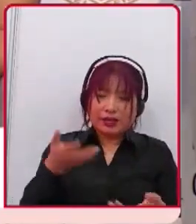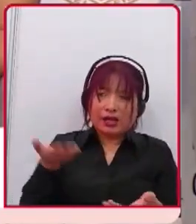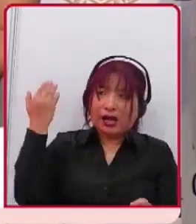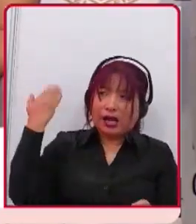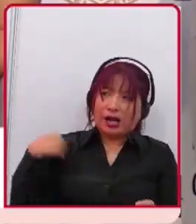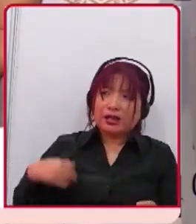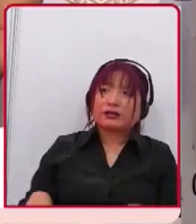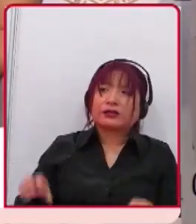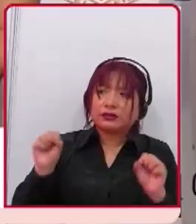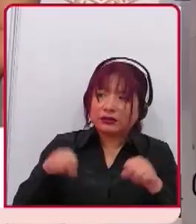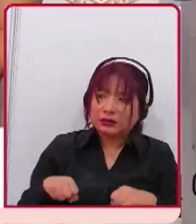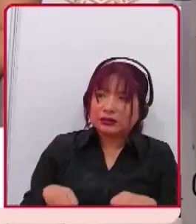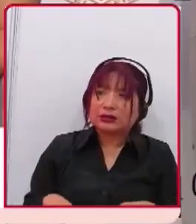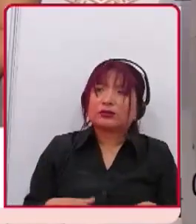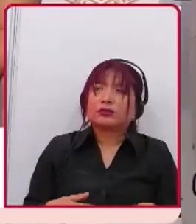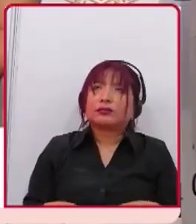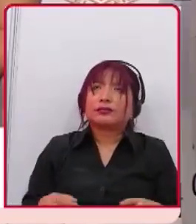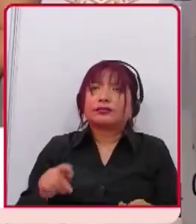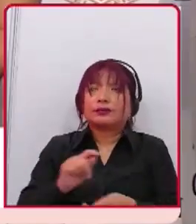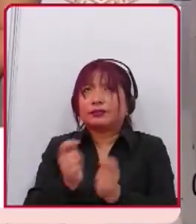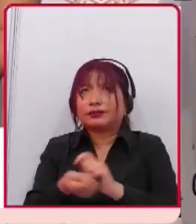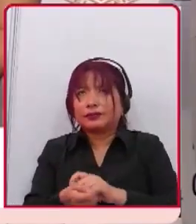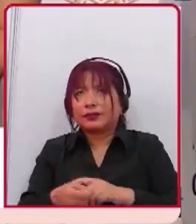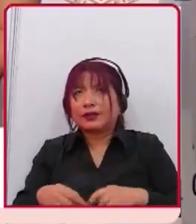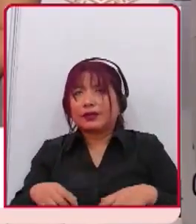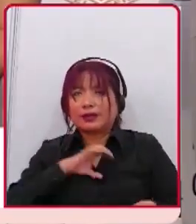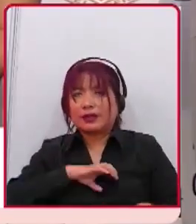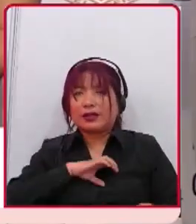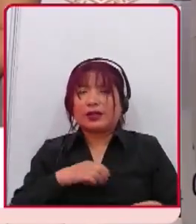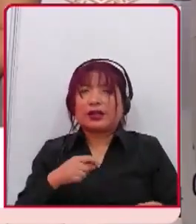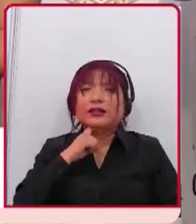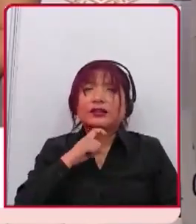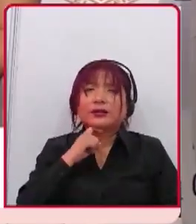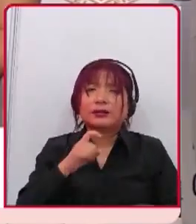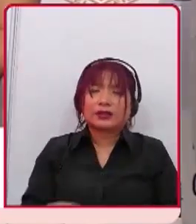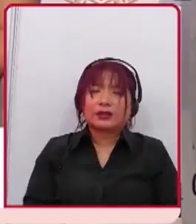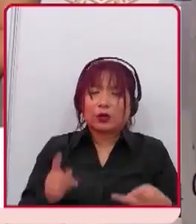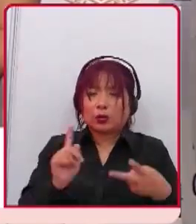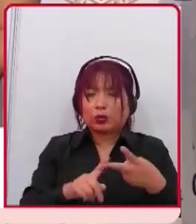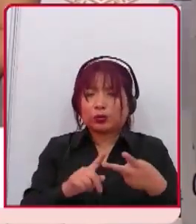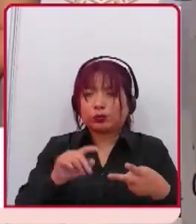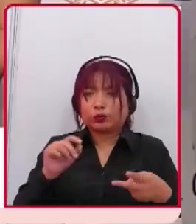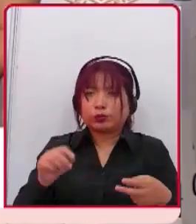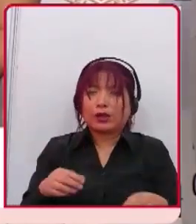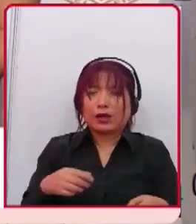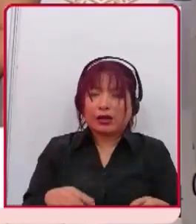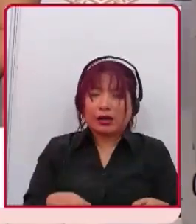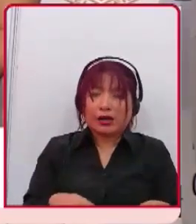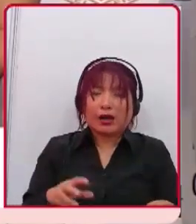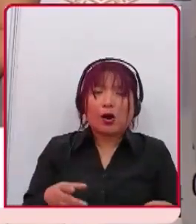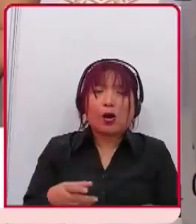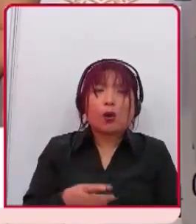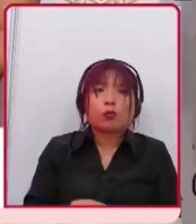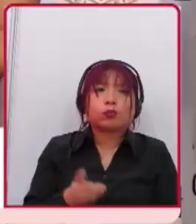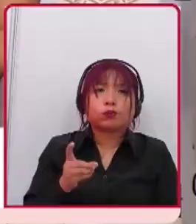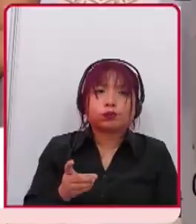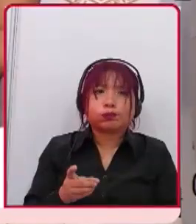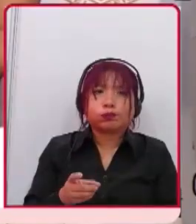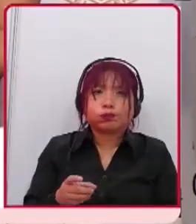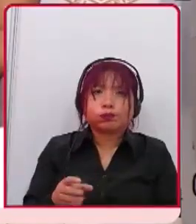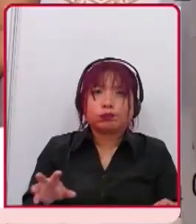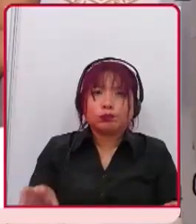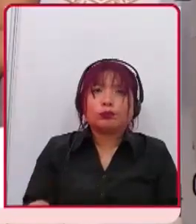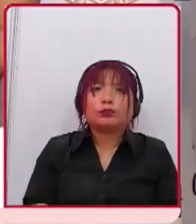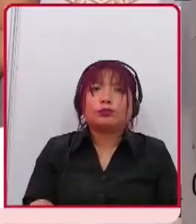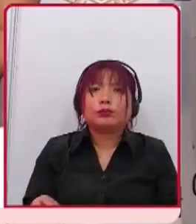periodos donde están haciendo los estudios por el cambio hay otras características mineralógicas, o sea que ahí hay una condición que podría, digo yo, no